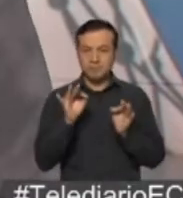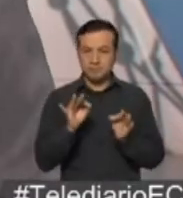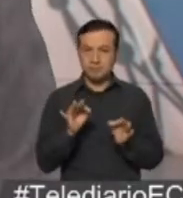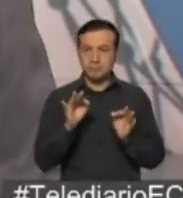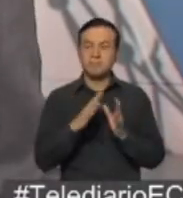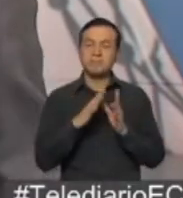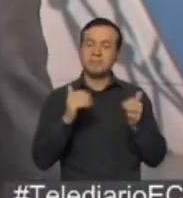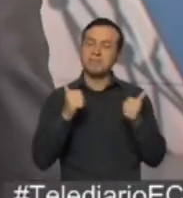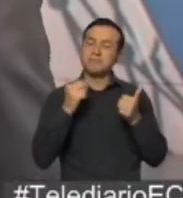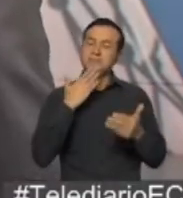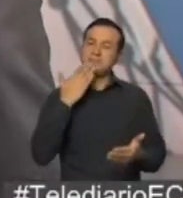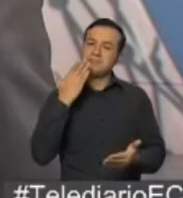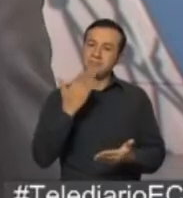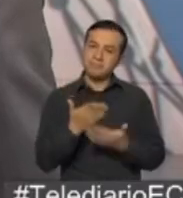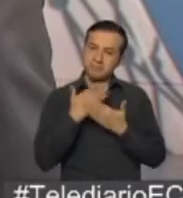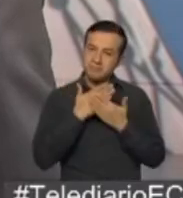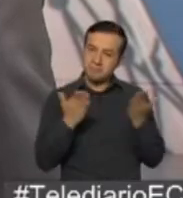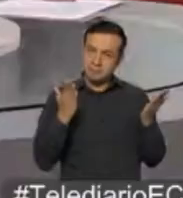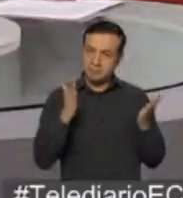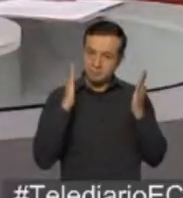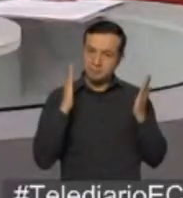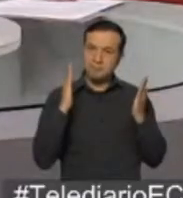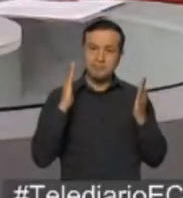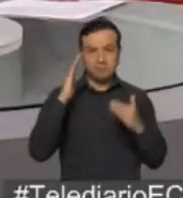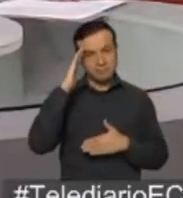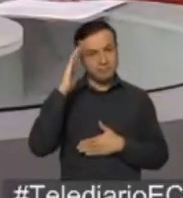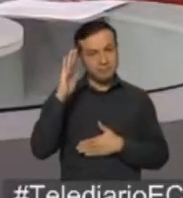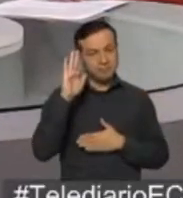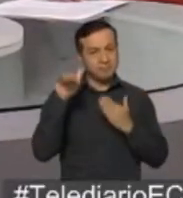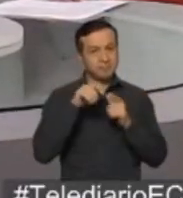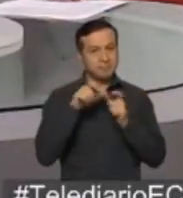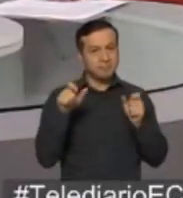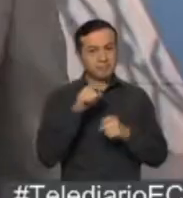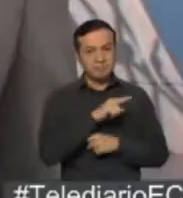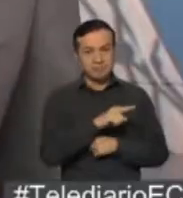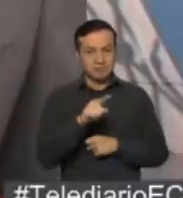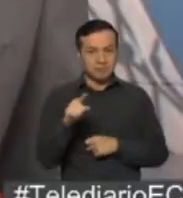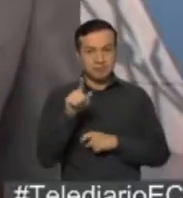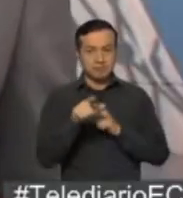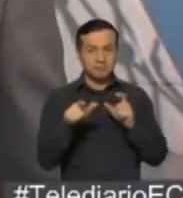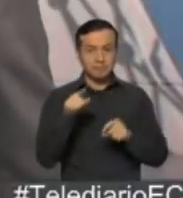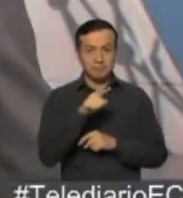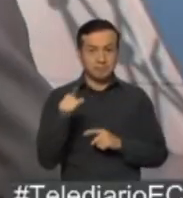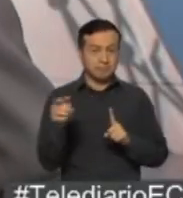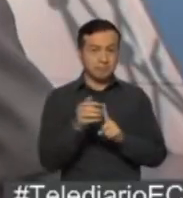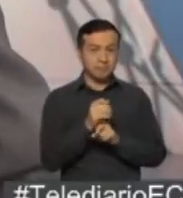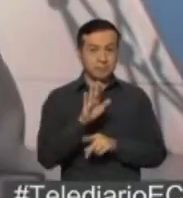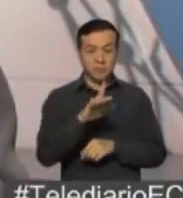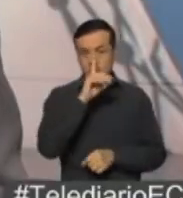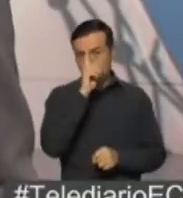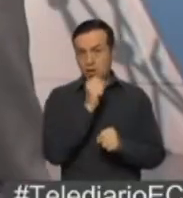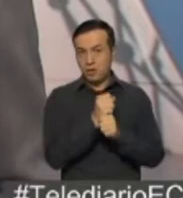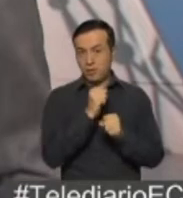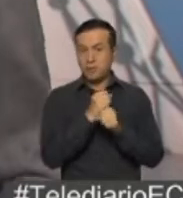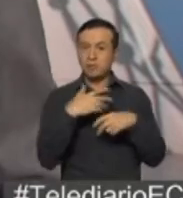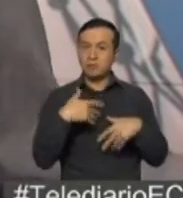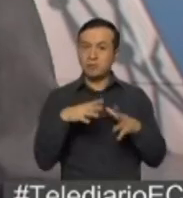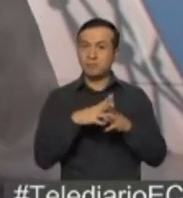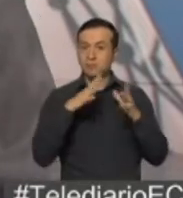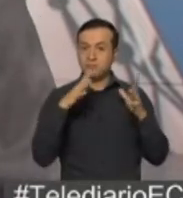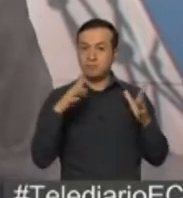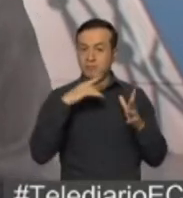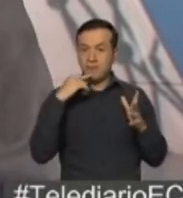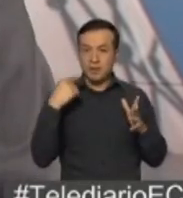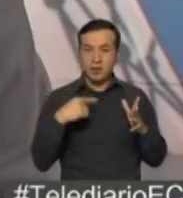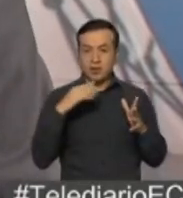Muy bien. Muchas gracias, Carla, por su tiempo. Un gusto, un bonito feriado para todos. Claro que sí. Y a ustedes, éxitos en el trabajo arduo que tienen que cumplir durante este